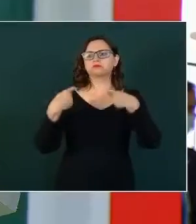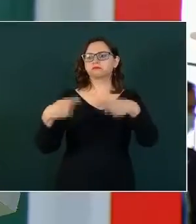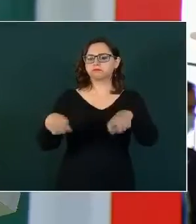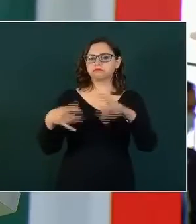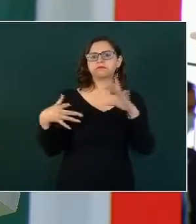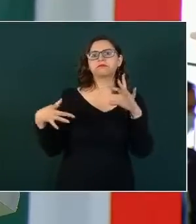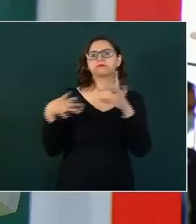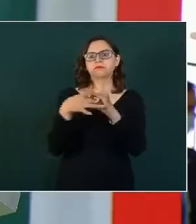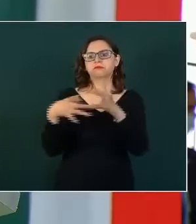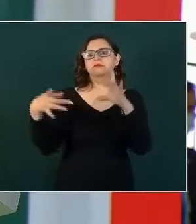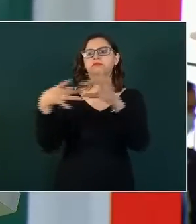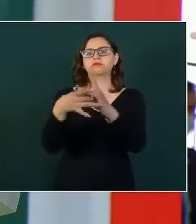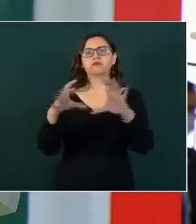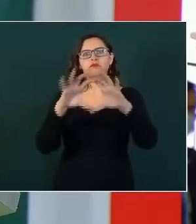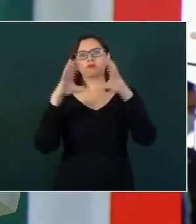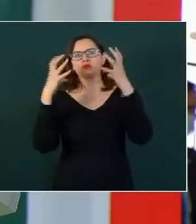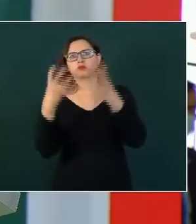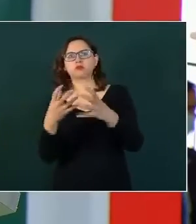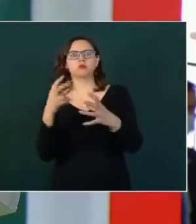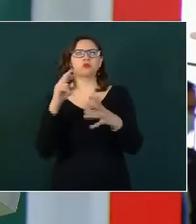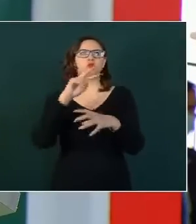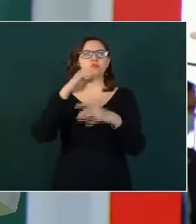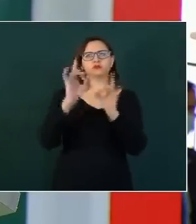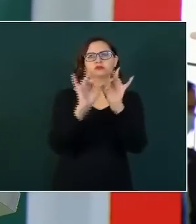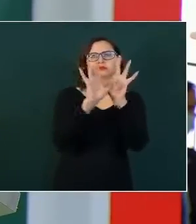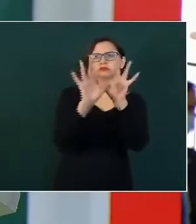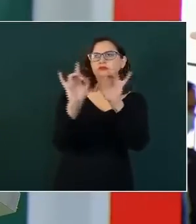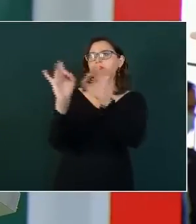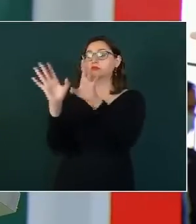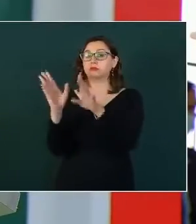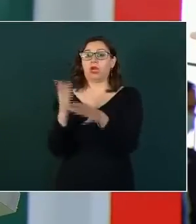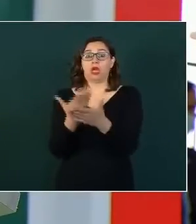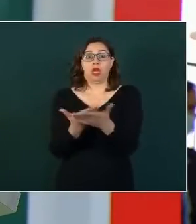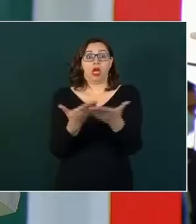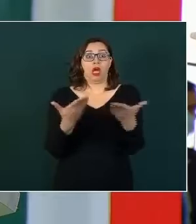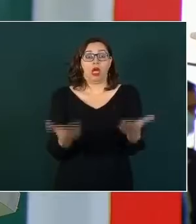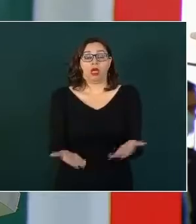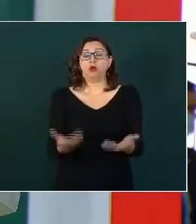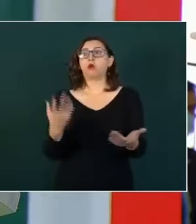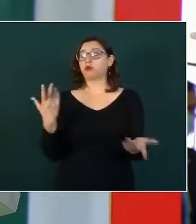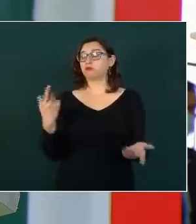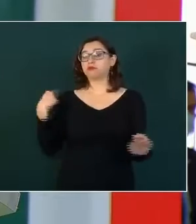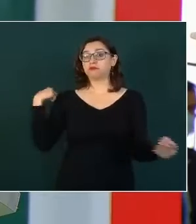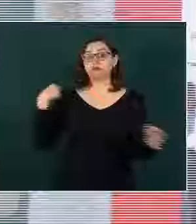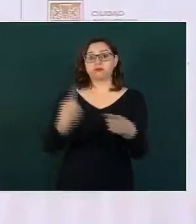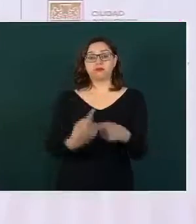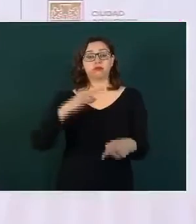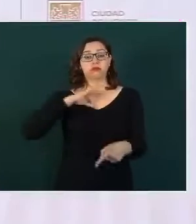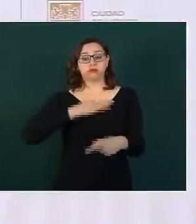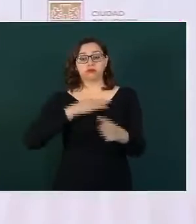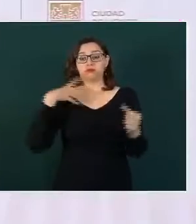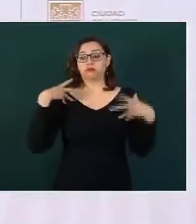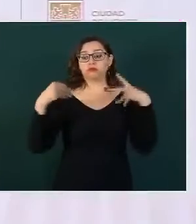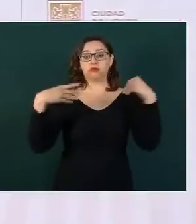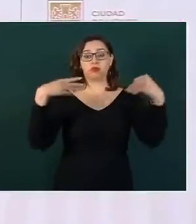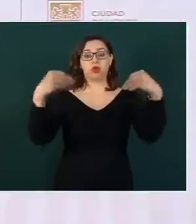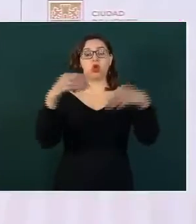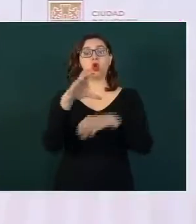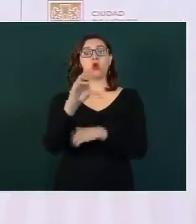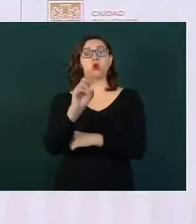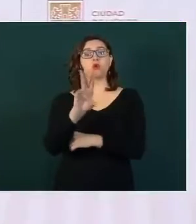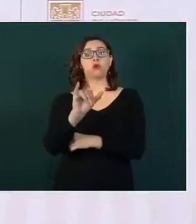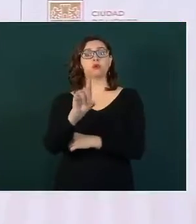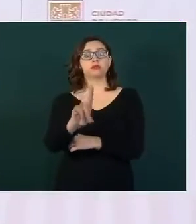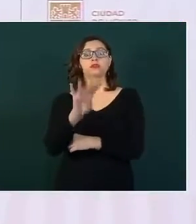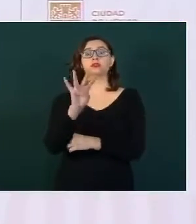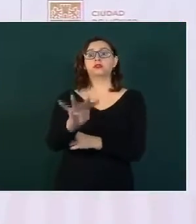a nivel global para poder hacerles frente, como ha sido la pandemia del COVID-19 que estamos viviendo.